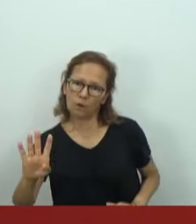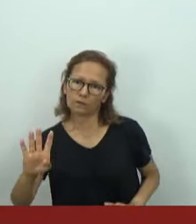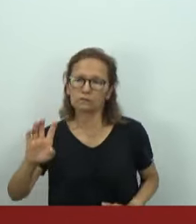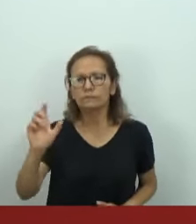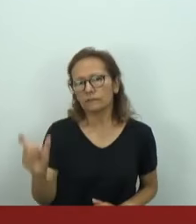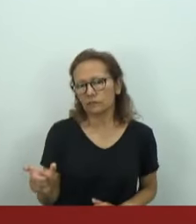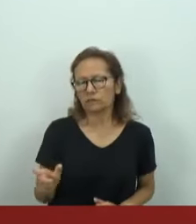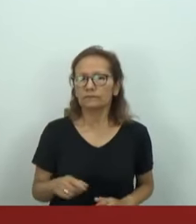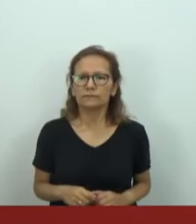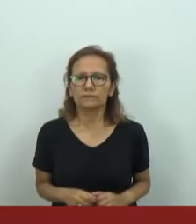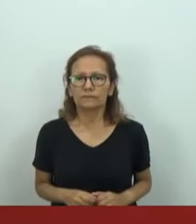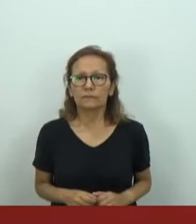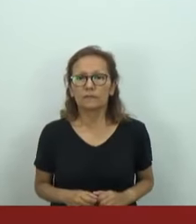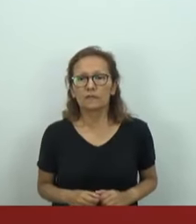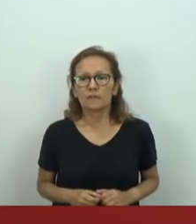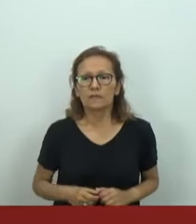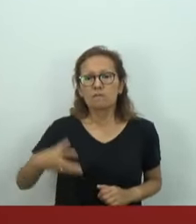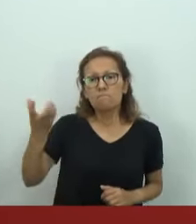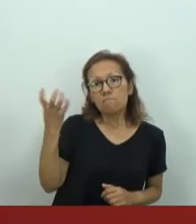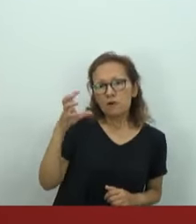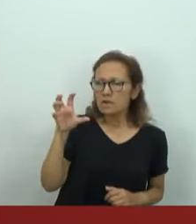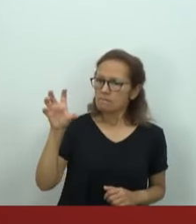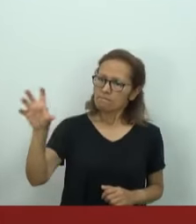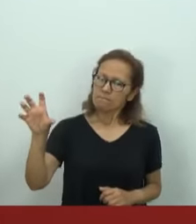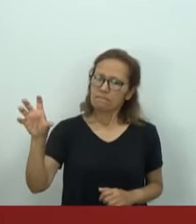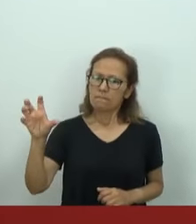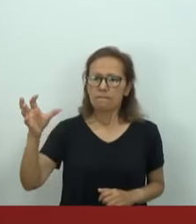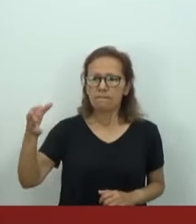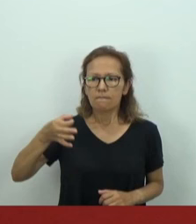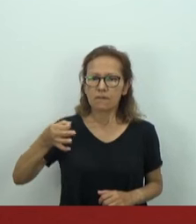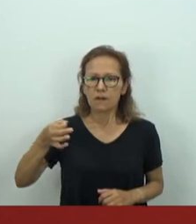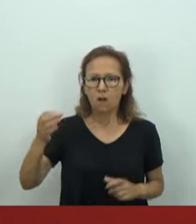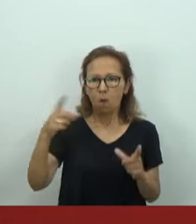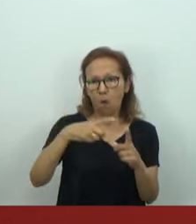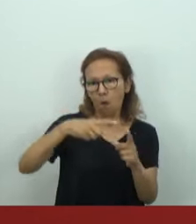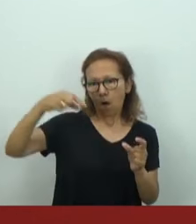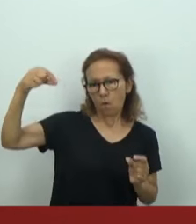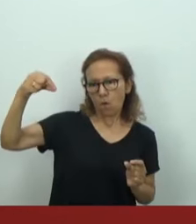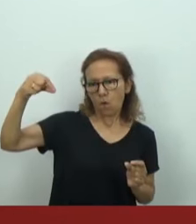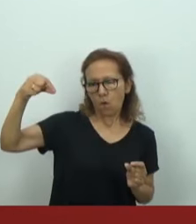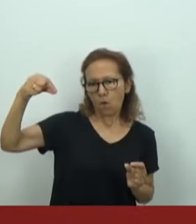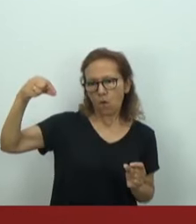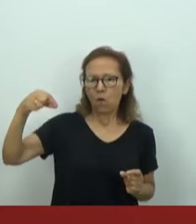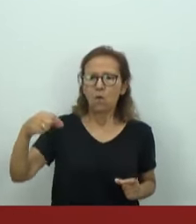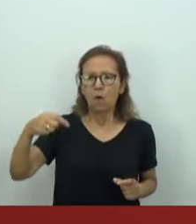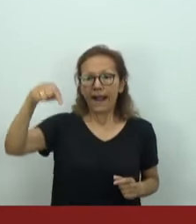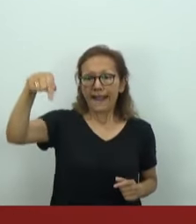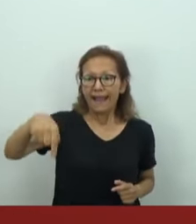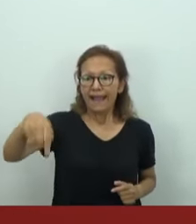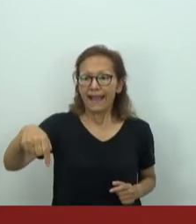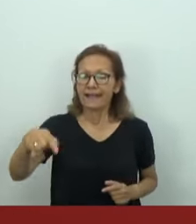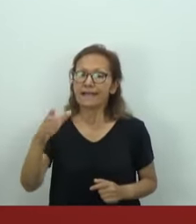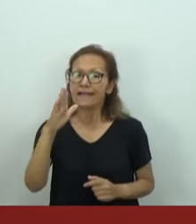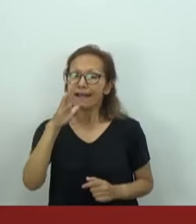que tiene 11 kilómetros de profundo. Y lo mismo que